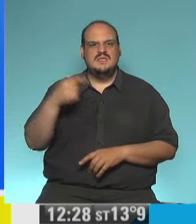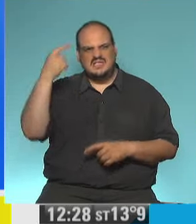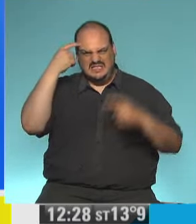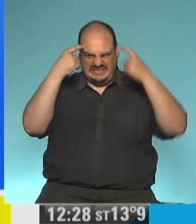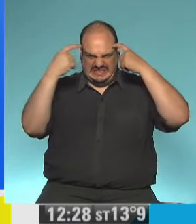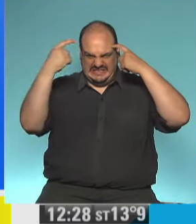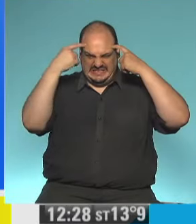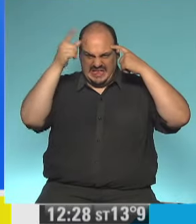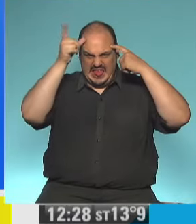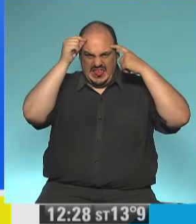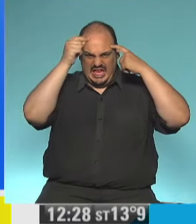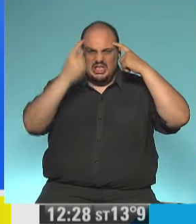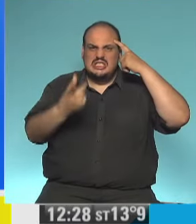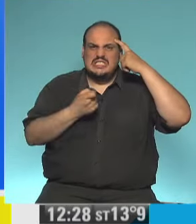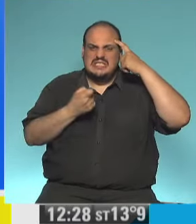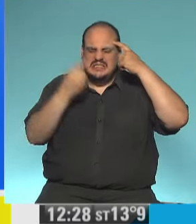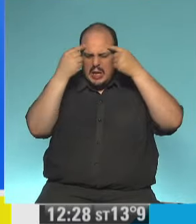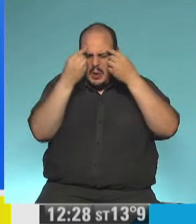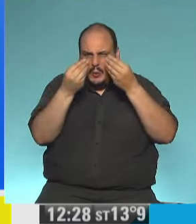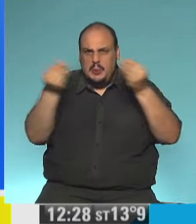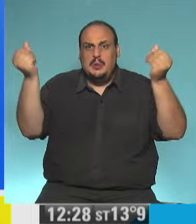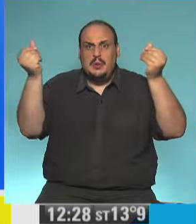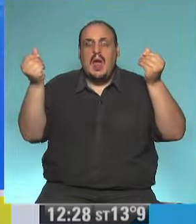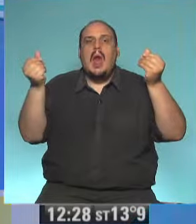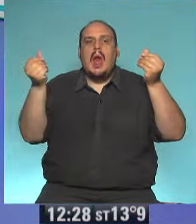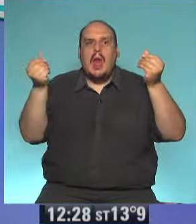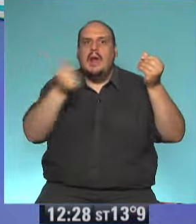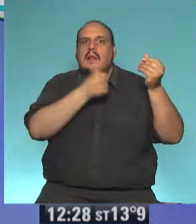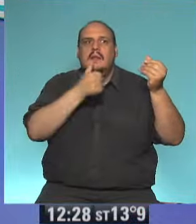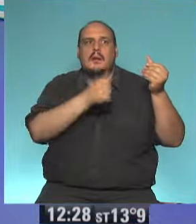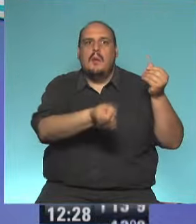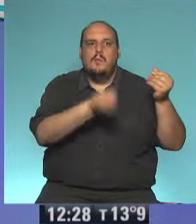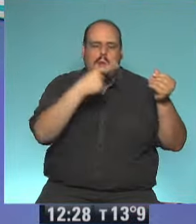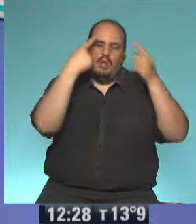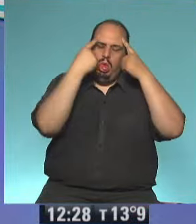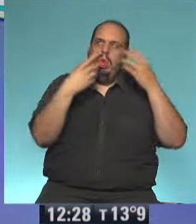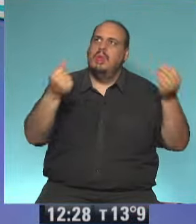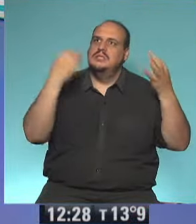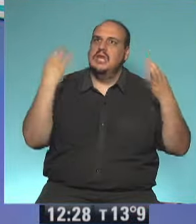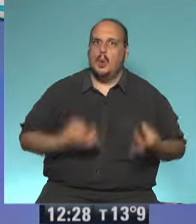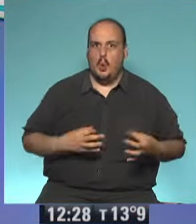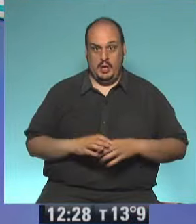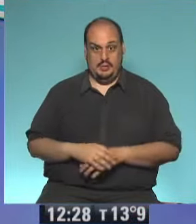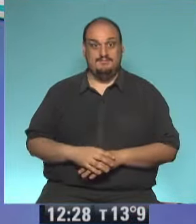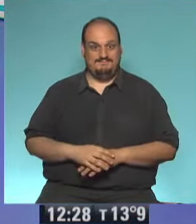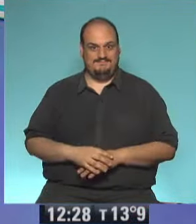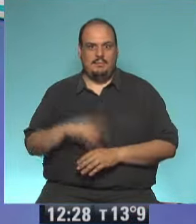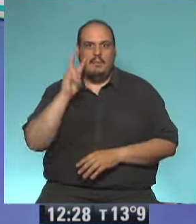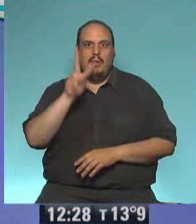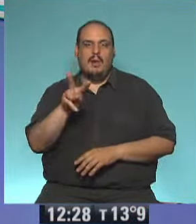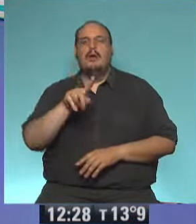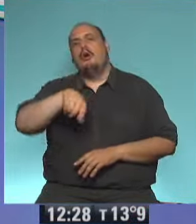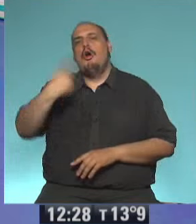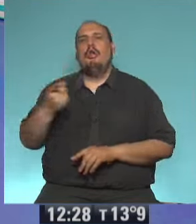y la necesidad de calmarlo. Ajá. Entonces a uno enseguida le dan ganas de ir y calmar el dolor con este producto, ¿no es cierto? Exactamente. Sí, ¿qué